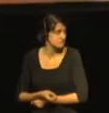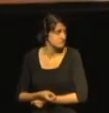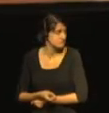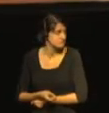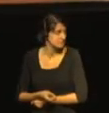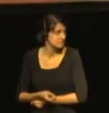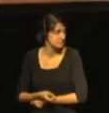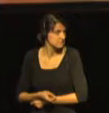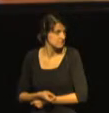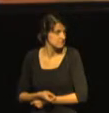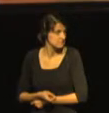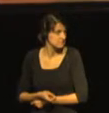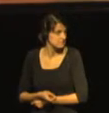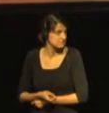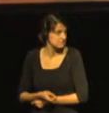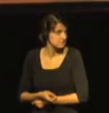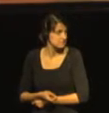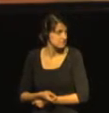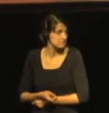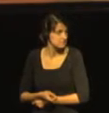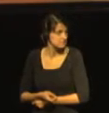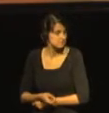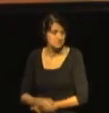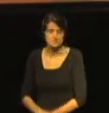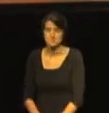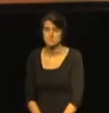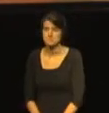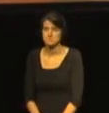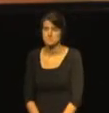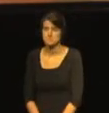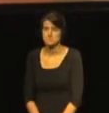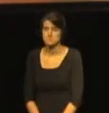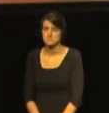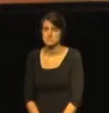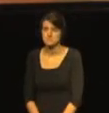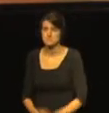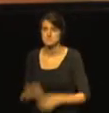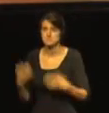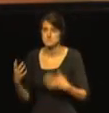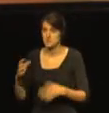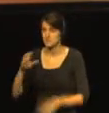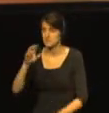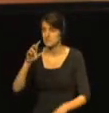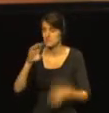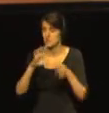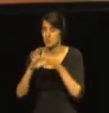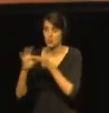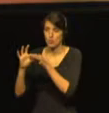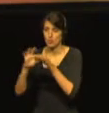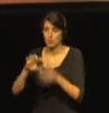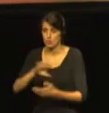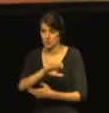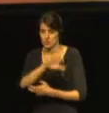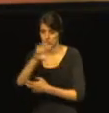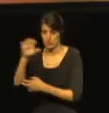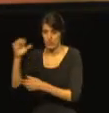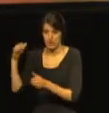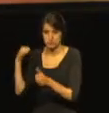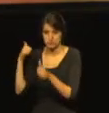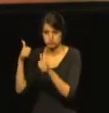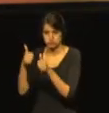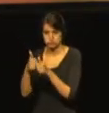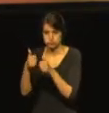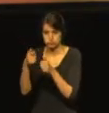Por todo el desarrollo en la Unión Europea, cada vez hay más miembros, nuevas legislaciones, nuevos